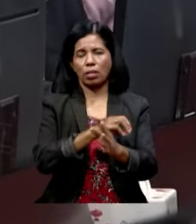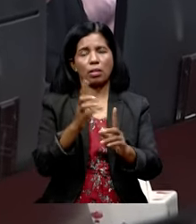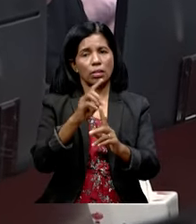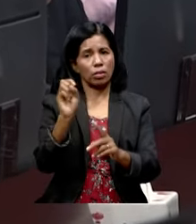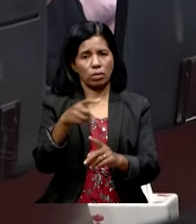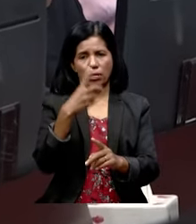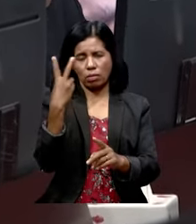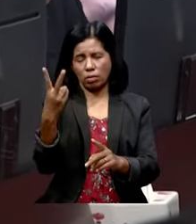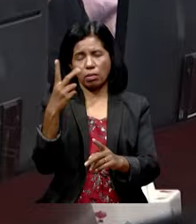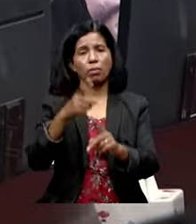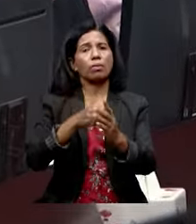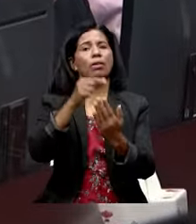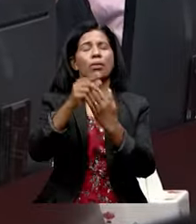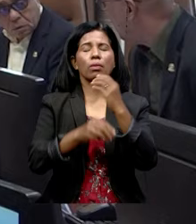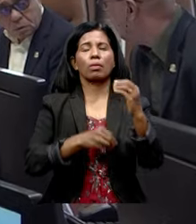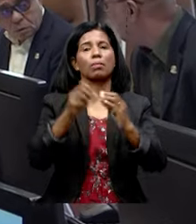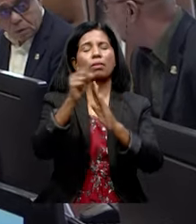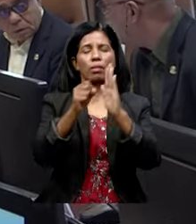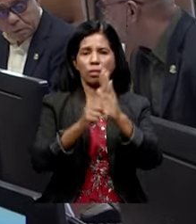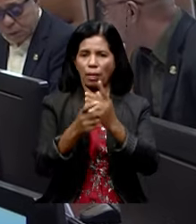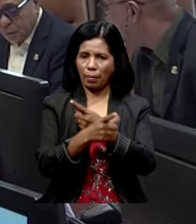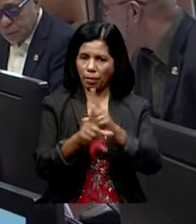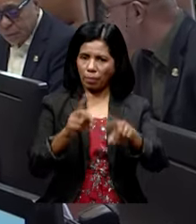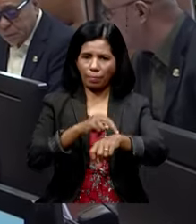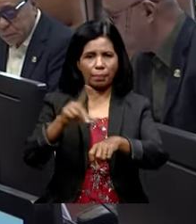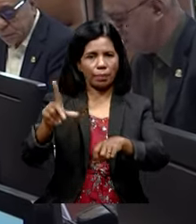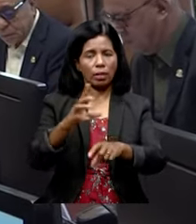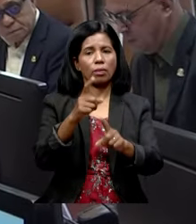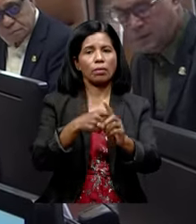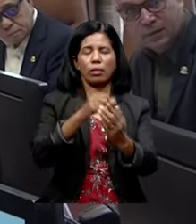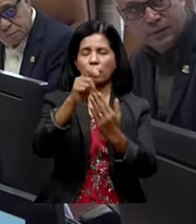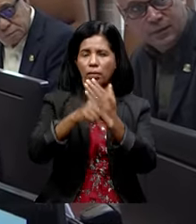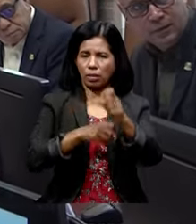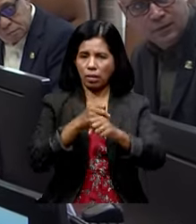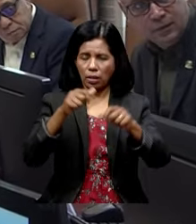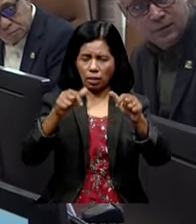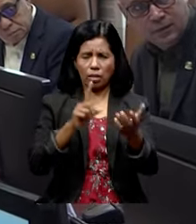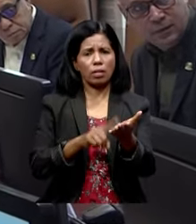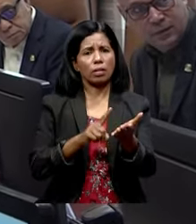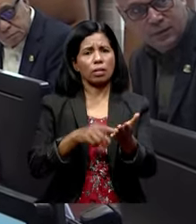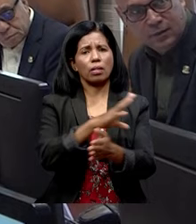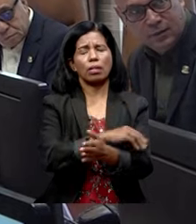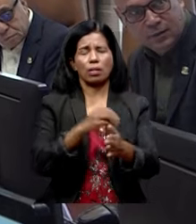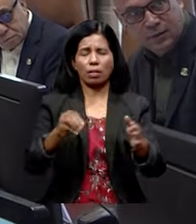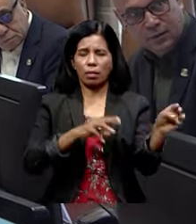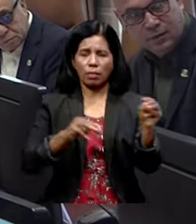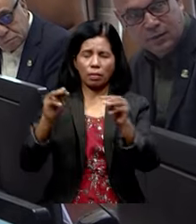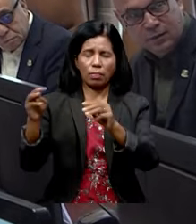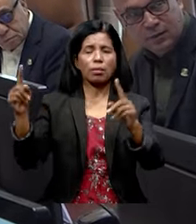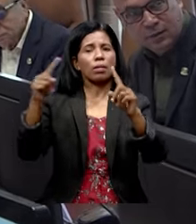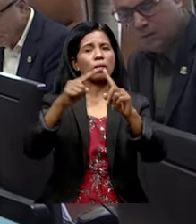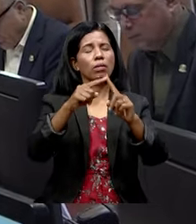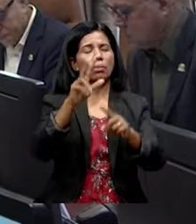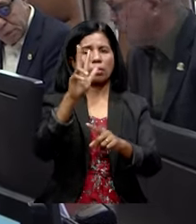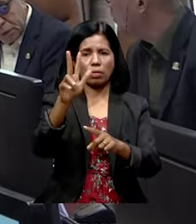resil rua fulan abril kono ba estatutu combatentes libertasaun nasional no ia fulan abril tinang ne ia diskusang tersera alterasaun ba numero